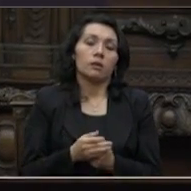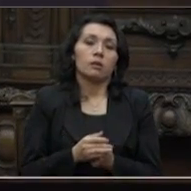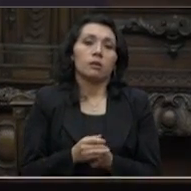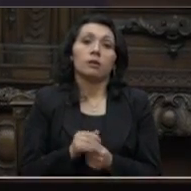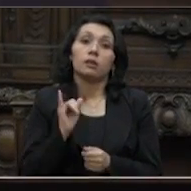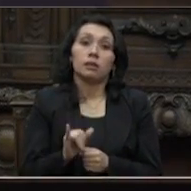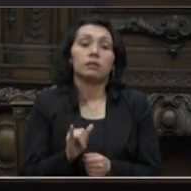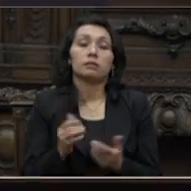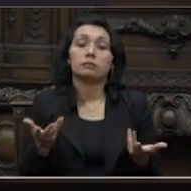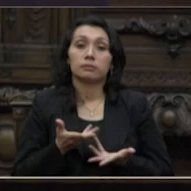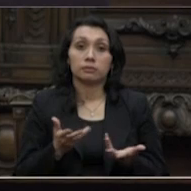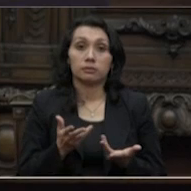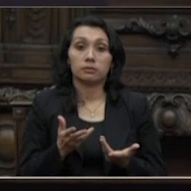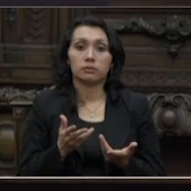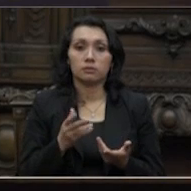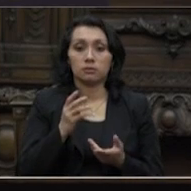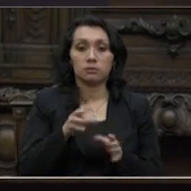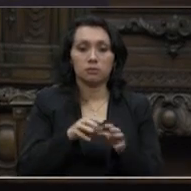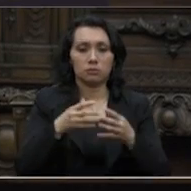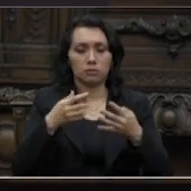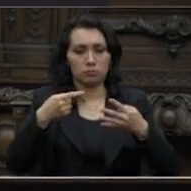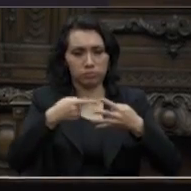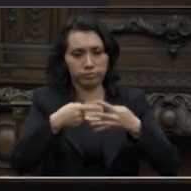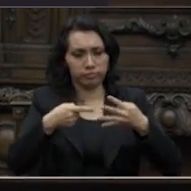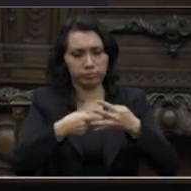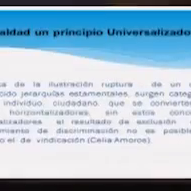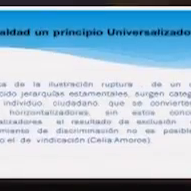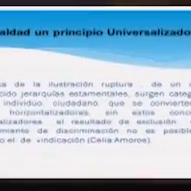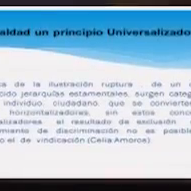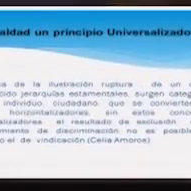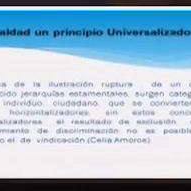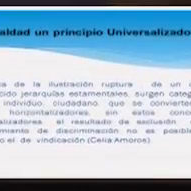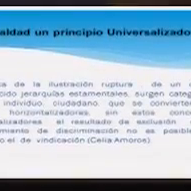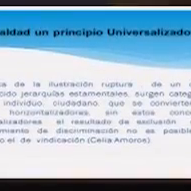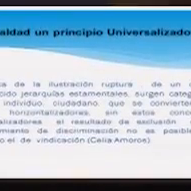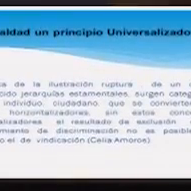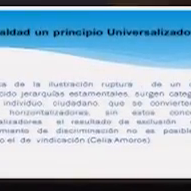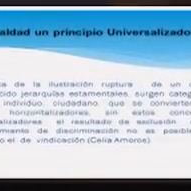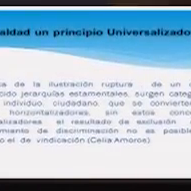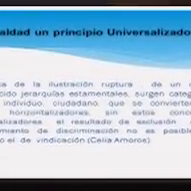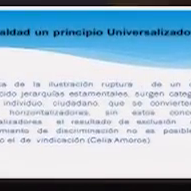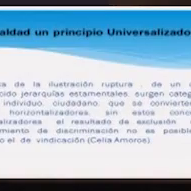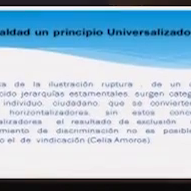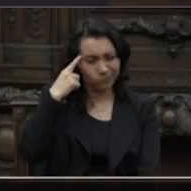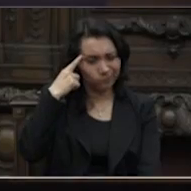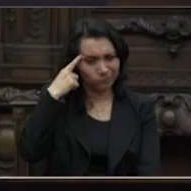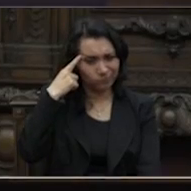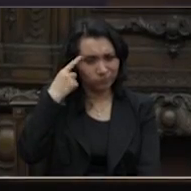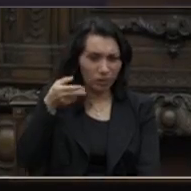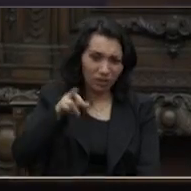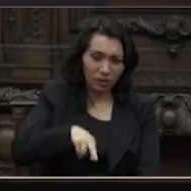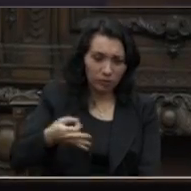y es que la interseccionalidad me viene a replantear de